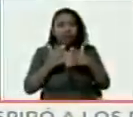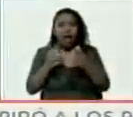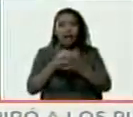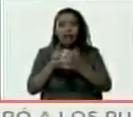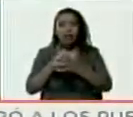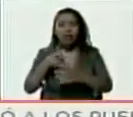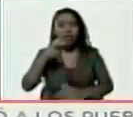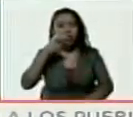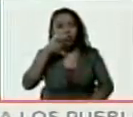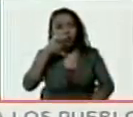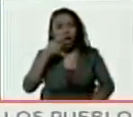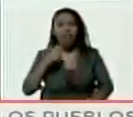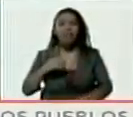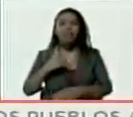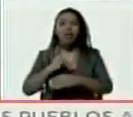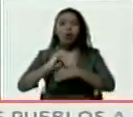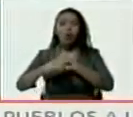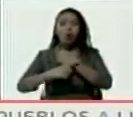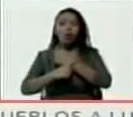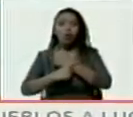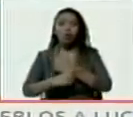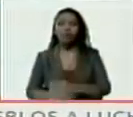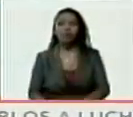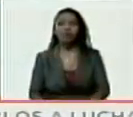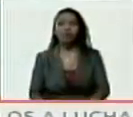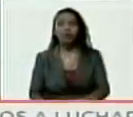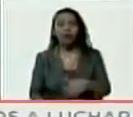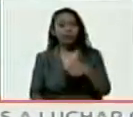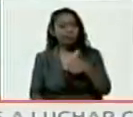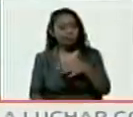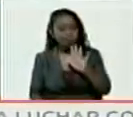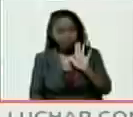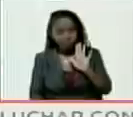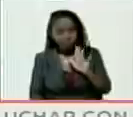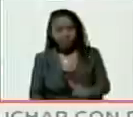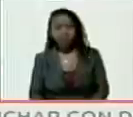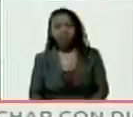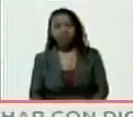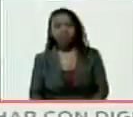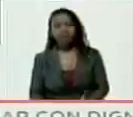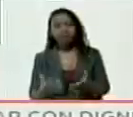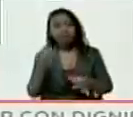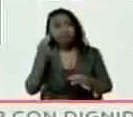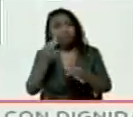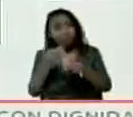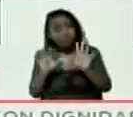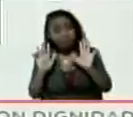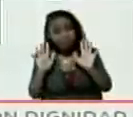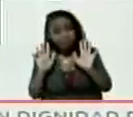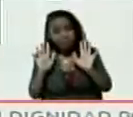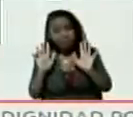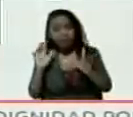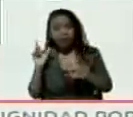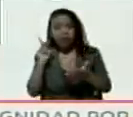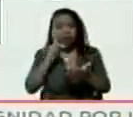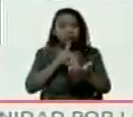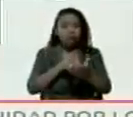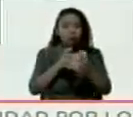seguridad de Juan Guaidó. Bien, resulta que llega la comitiva de Juan Guaidó,